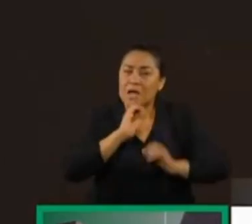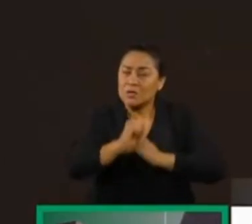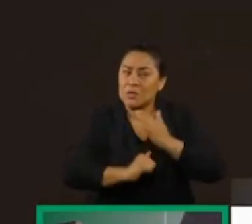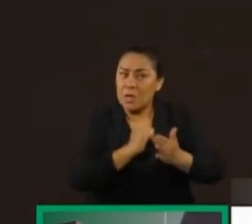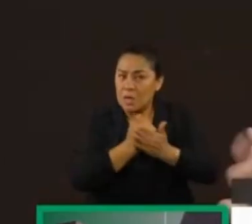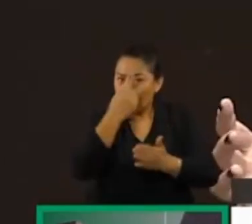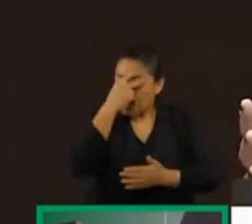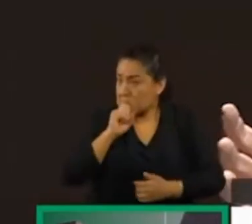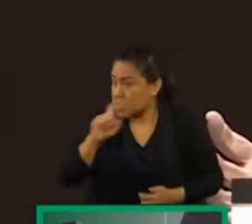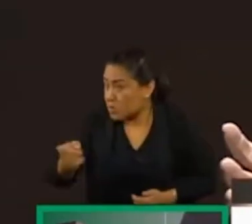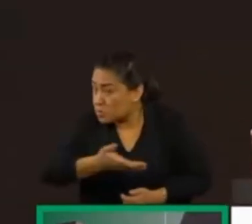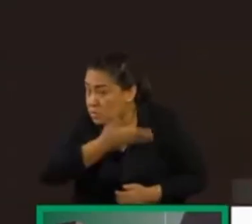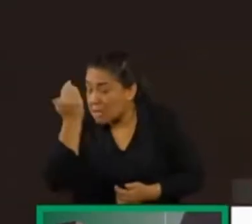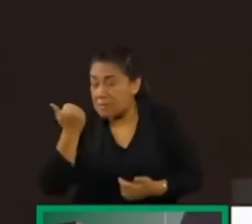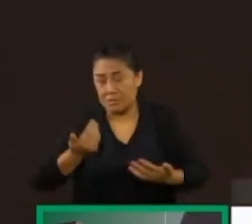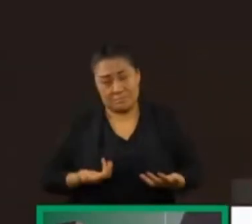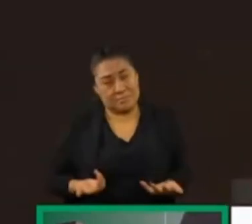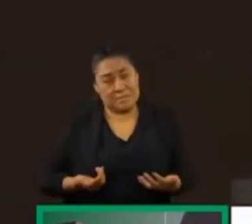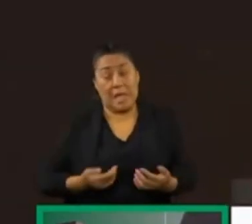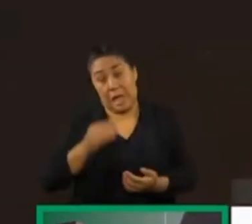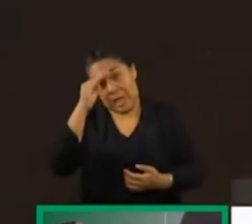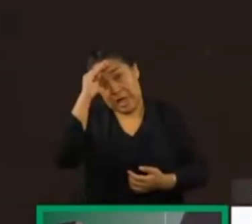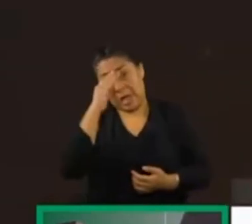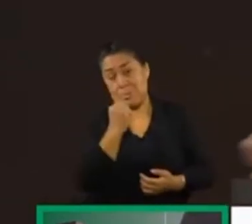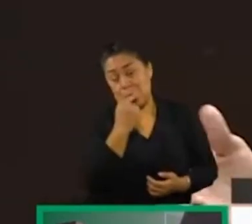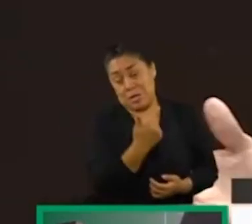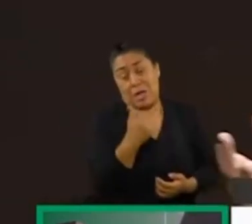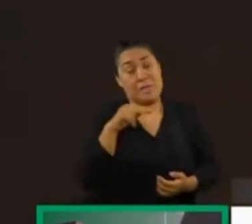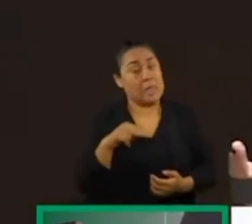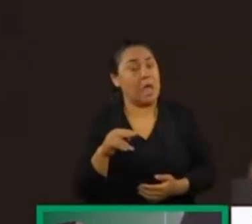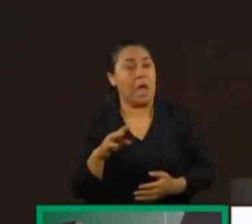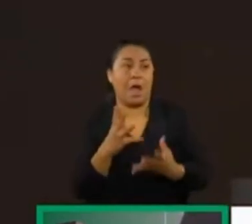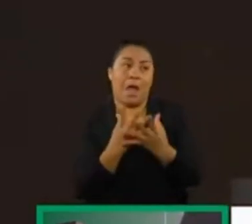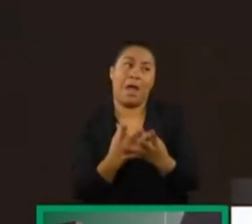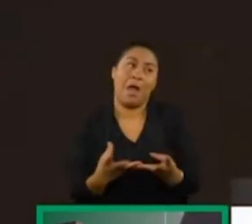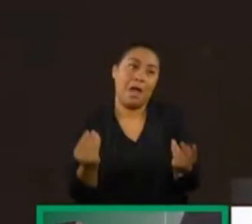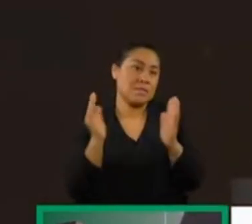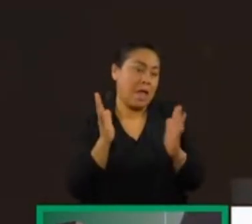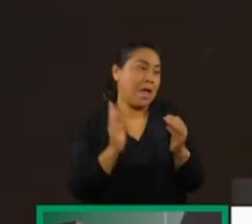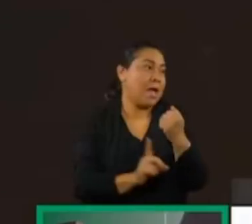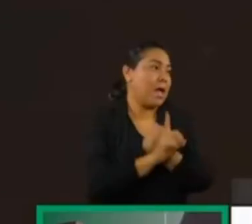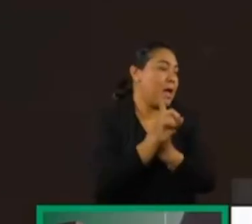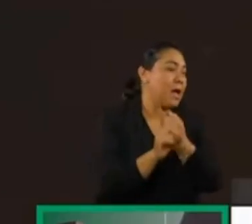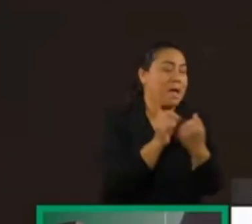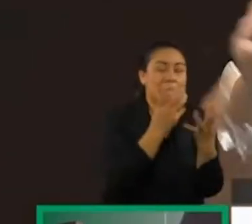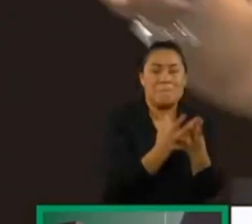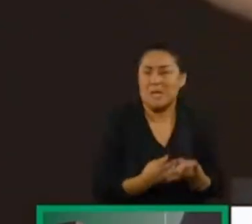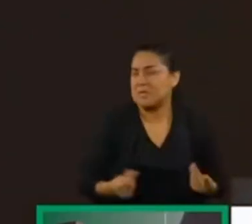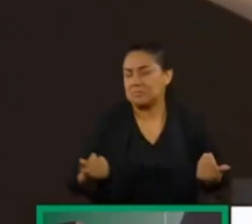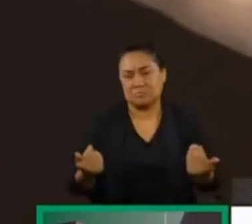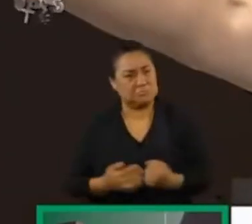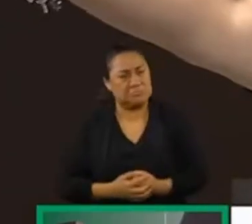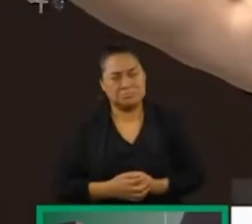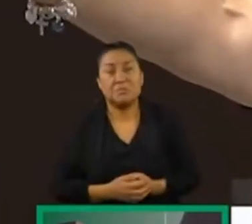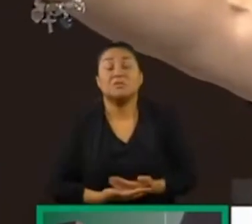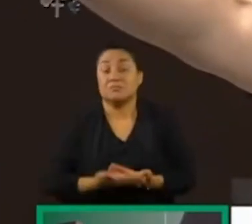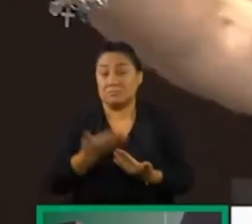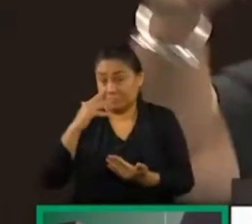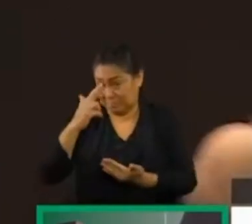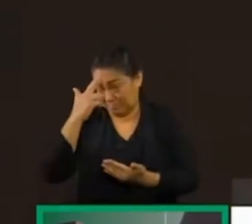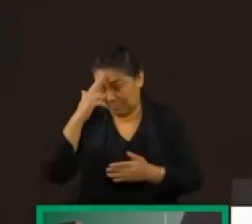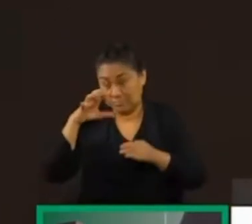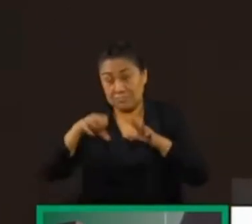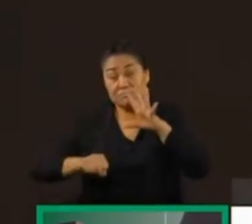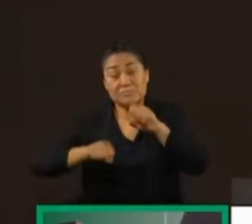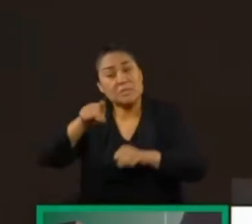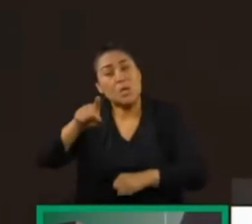México. Tampoco nos digan que la Guardia Nacional ha sido la solución a los problemas de seguridad, cuando hubo detenidos por